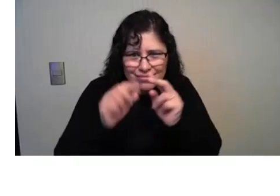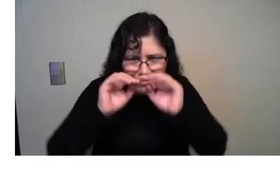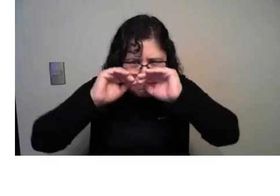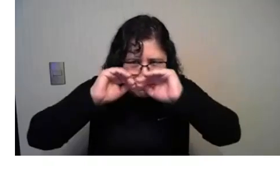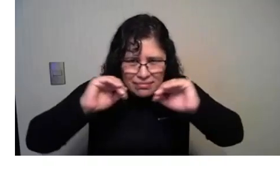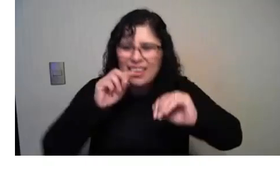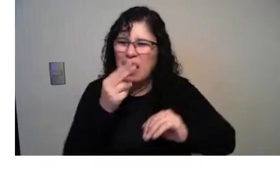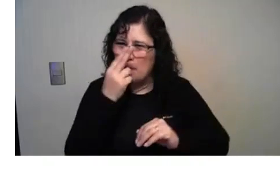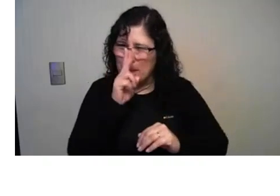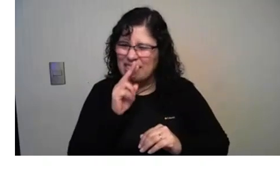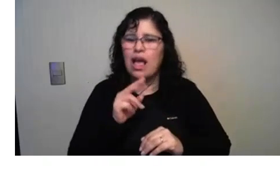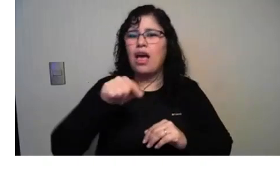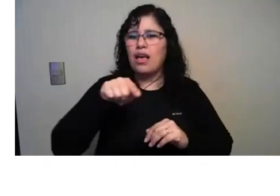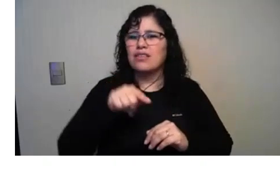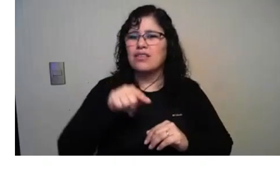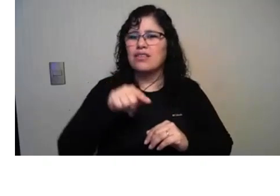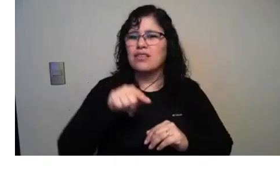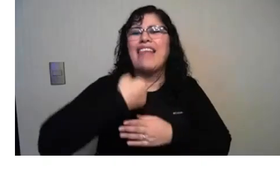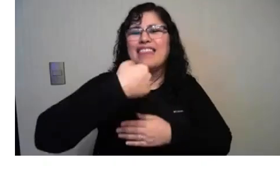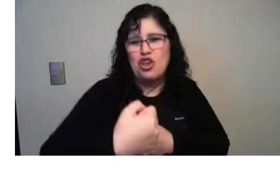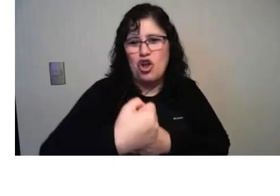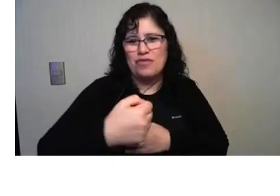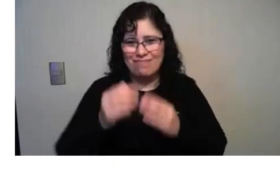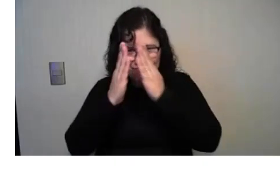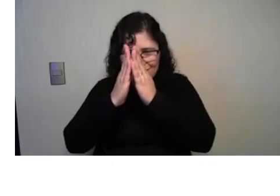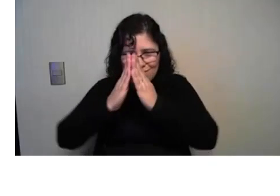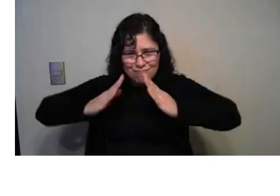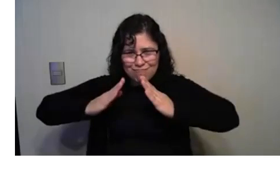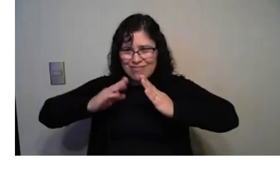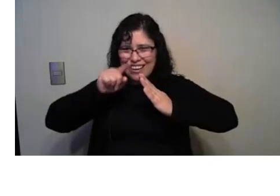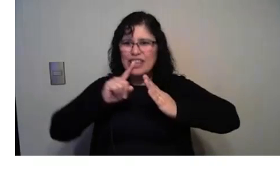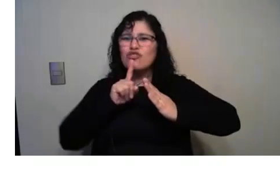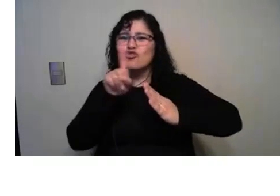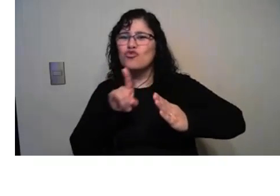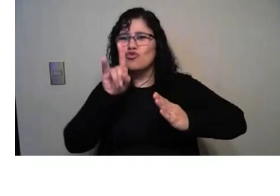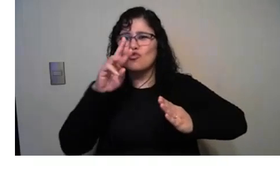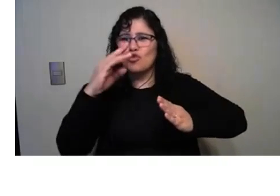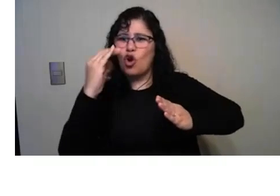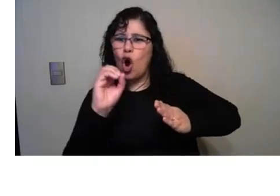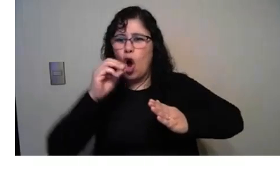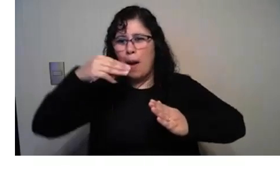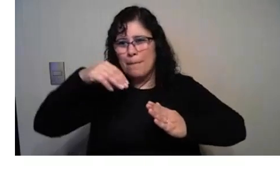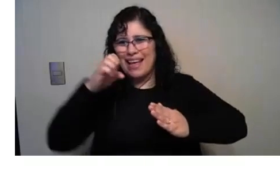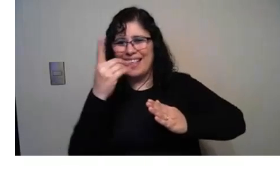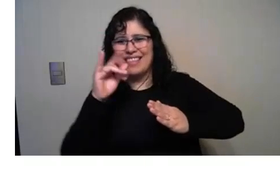¿cierto? Por esta estructura, o sea, por este surco que está aquí, surco mediano